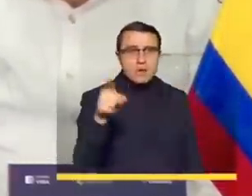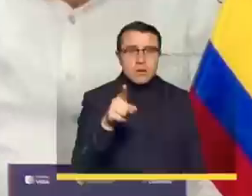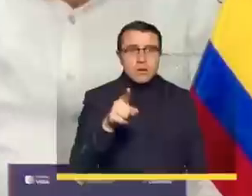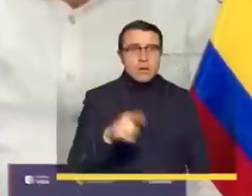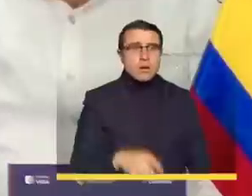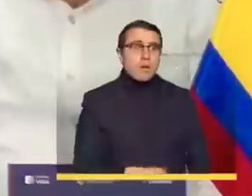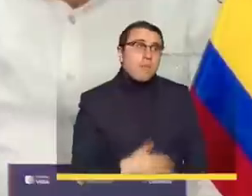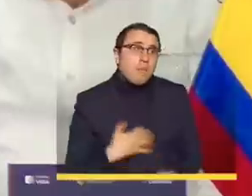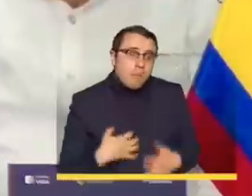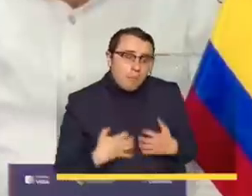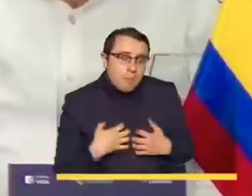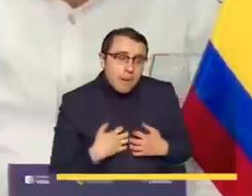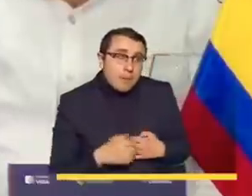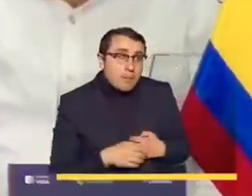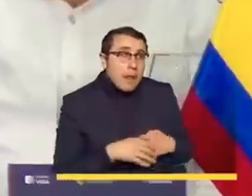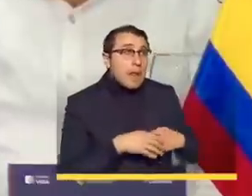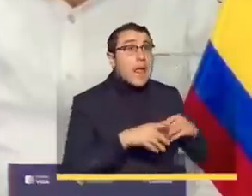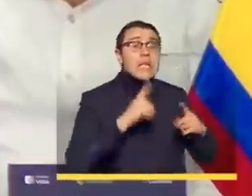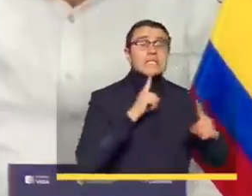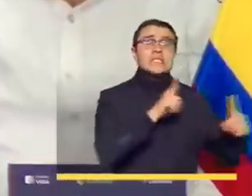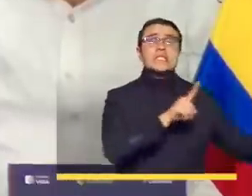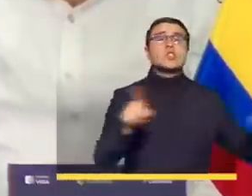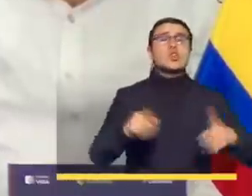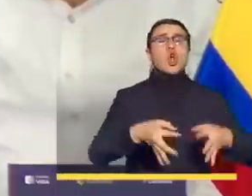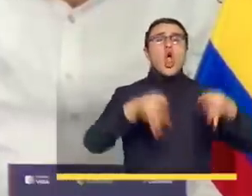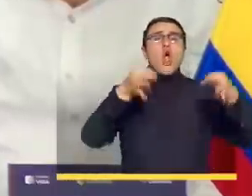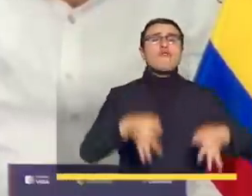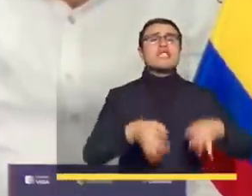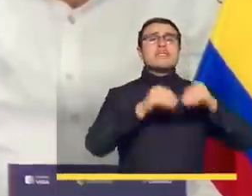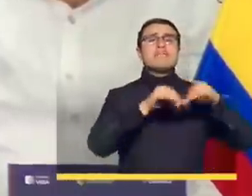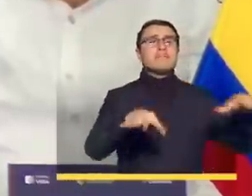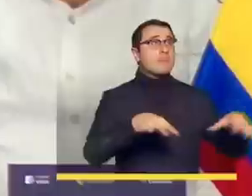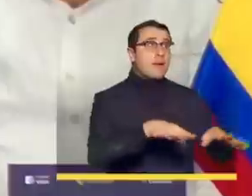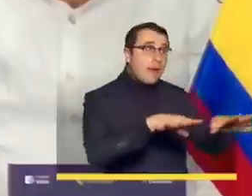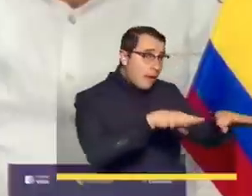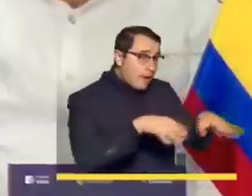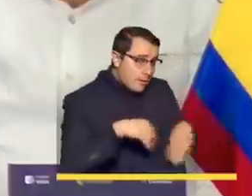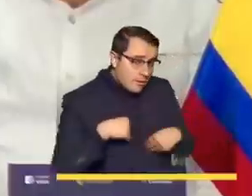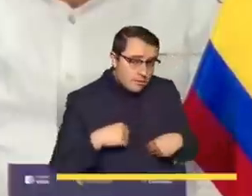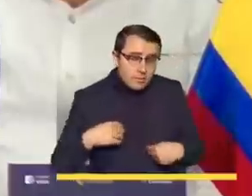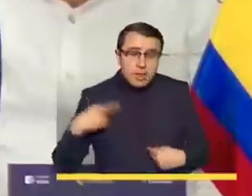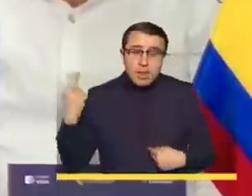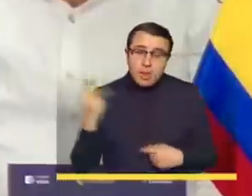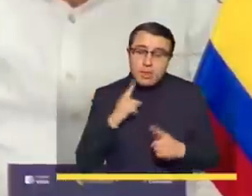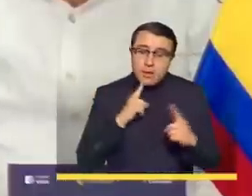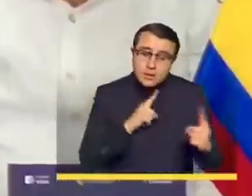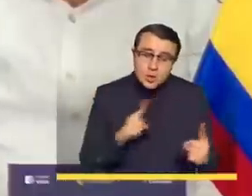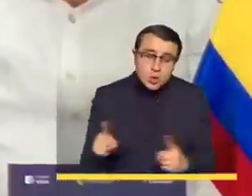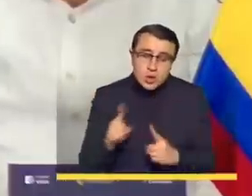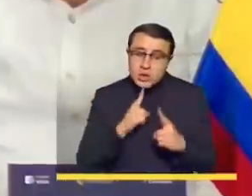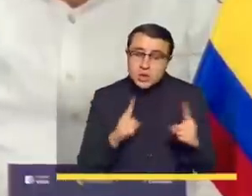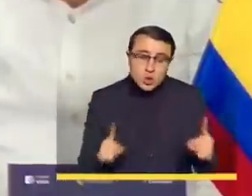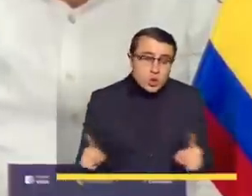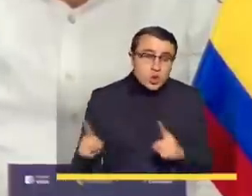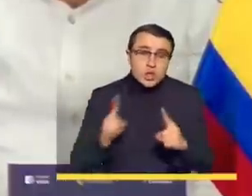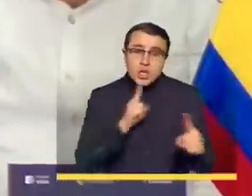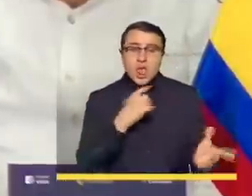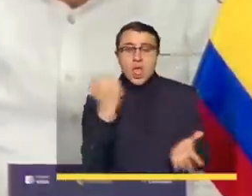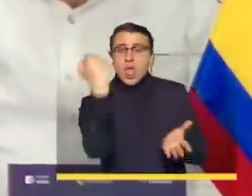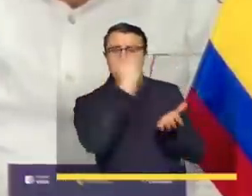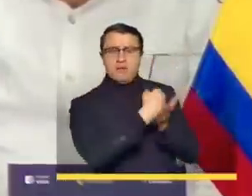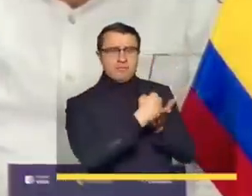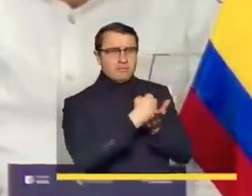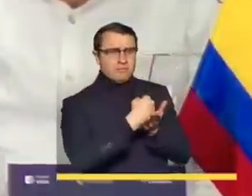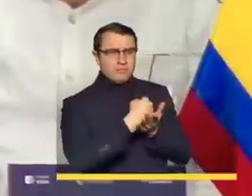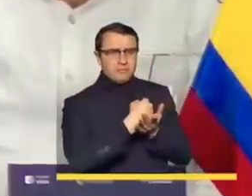Y repetimos un discurso oficial que, si fuese por simplemente las palabras,